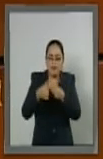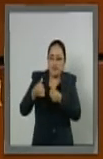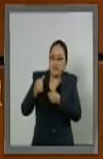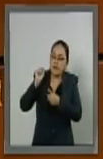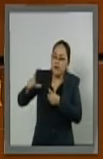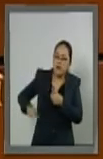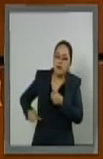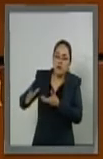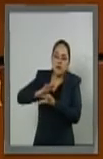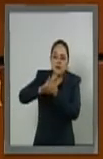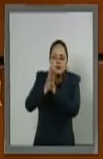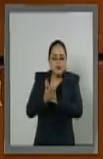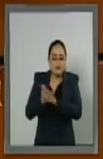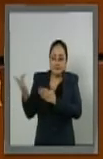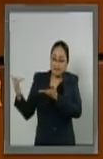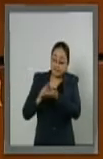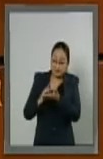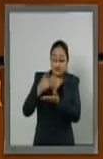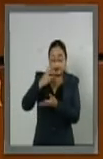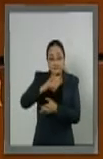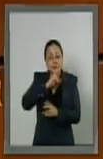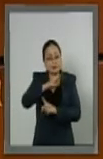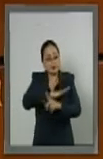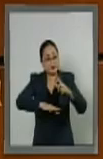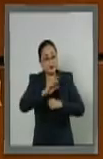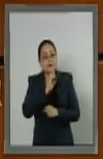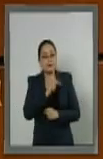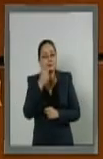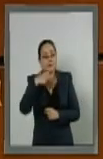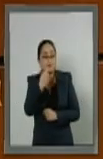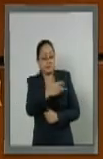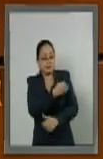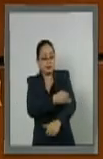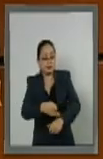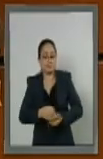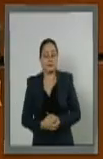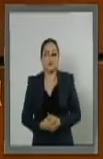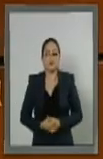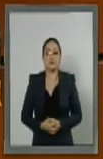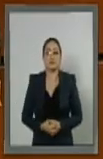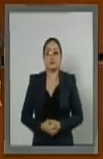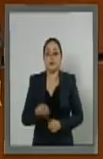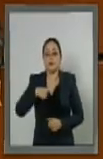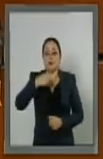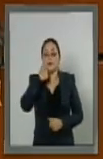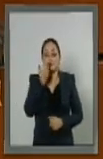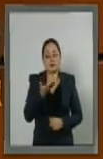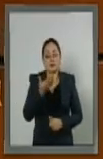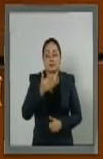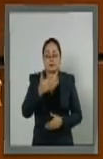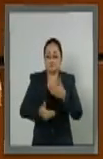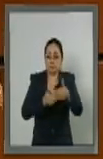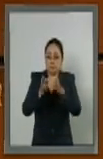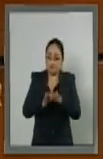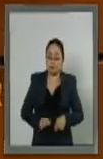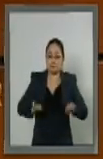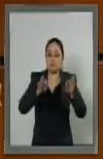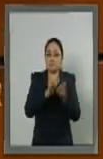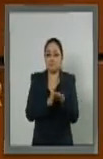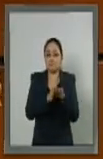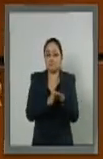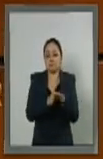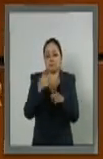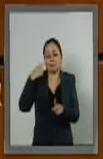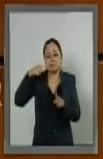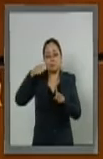que se traduzcan en mejores condiciones para sus familias. Que demos un paso importantísimo a